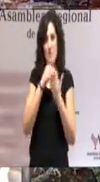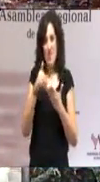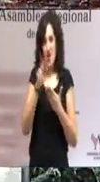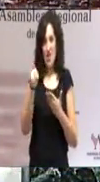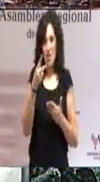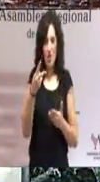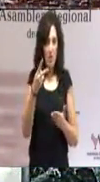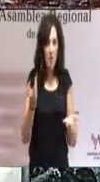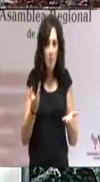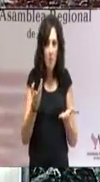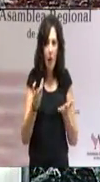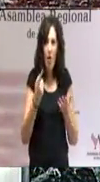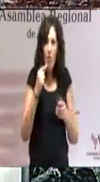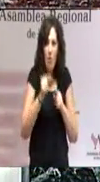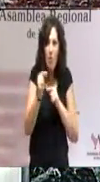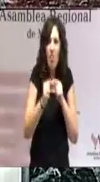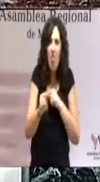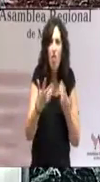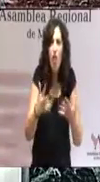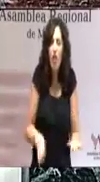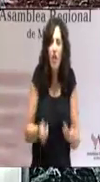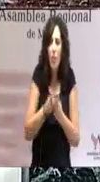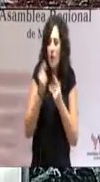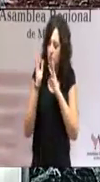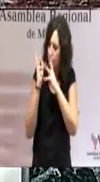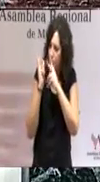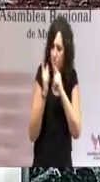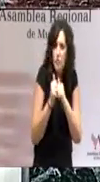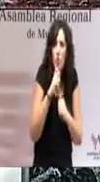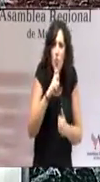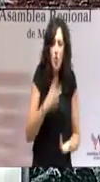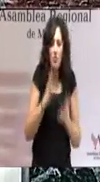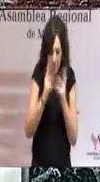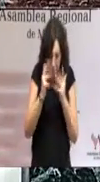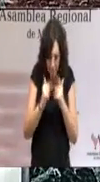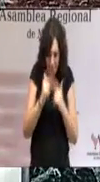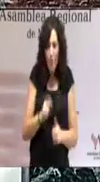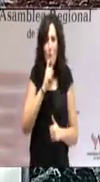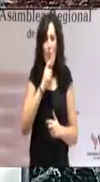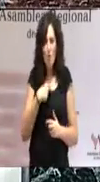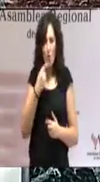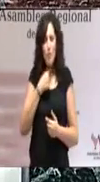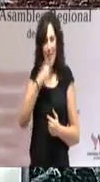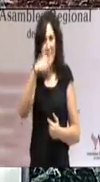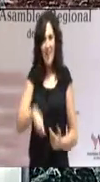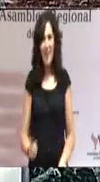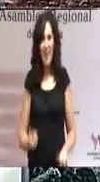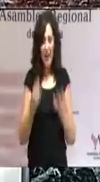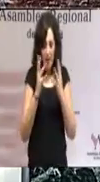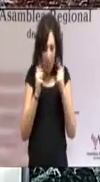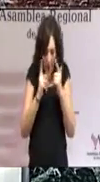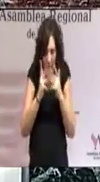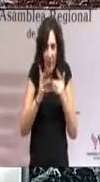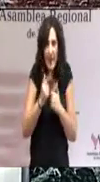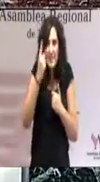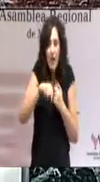¿Dónde tiene el medidor? ¿El medidor dónde lo tiene? ¿Dónde ha conseguido el medidor? ¿Dónde está? Es que me gustaría saberlo. ¿Dónde está el medidor que